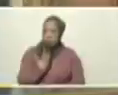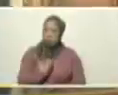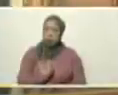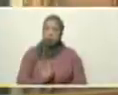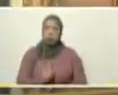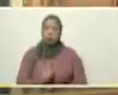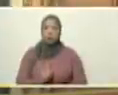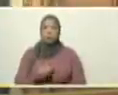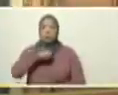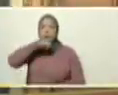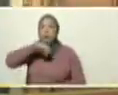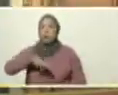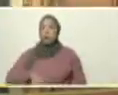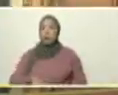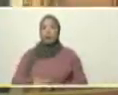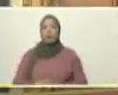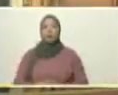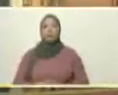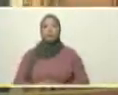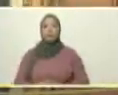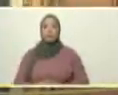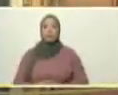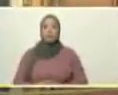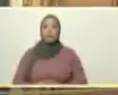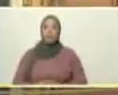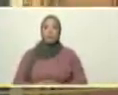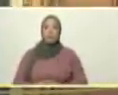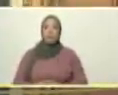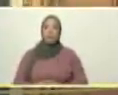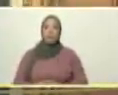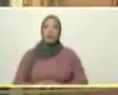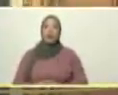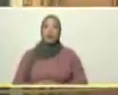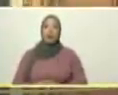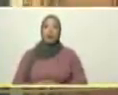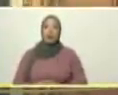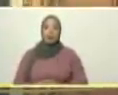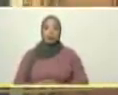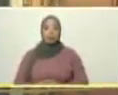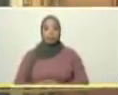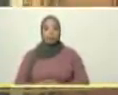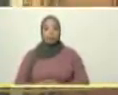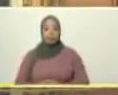Eso quedó para la historia. No sé si tenemos la imagen de Napoleón Bravo.